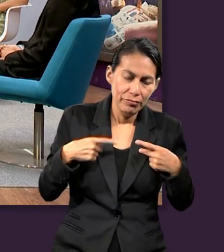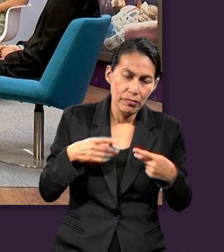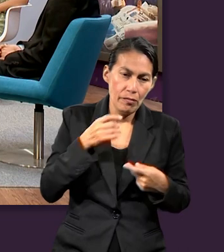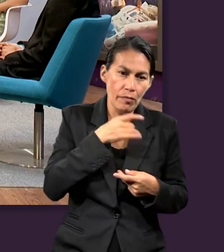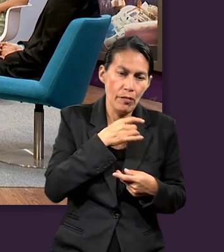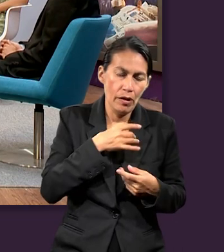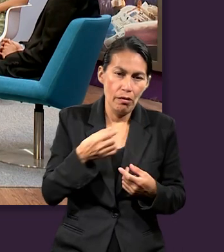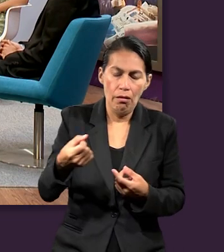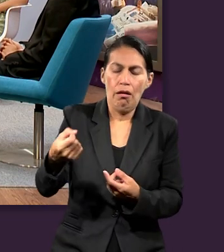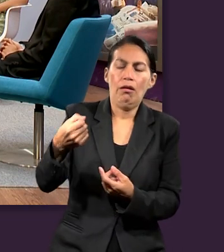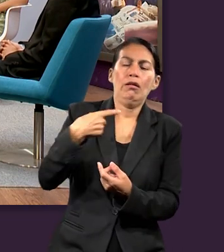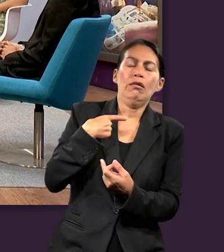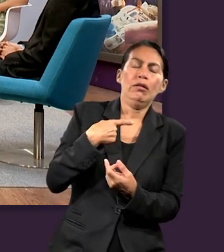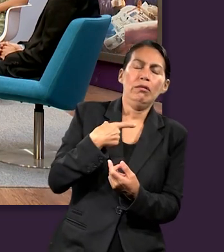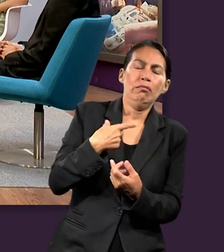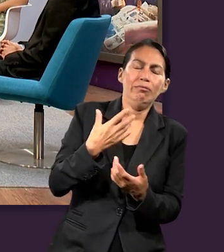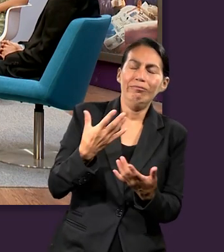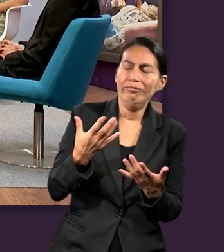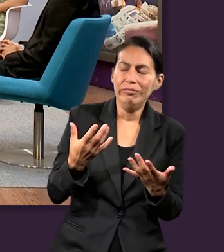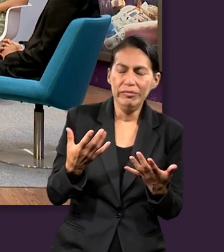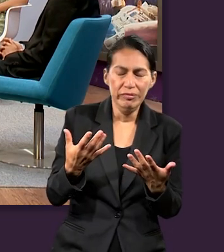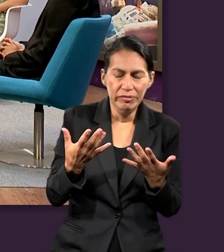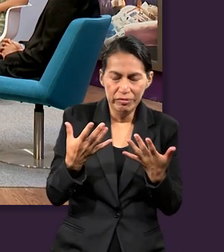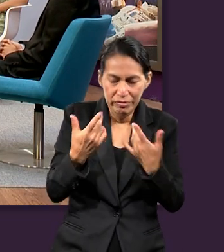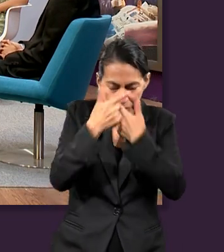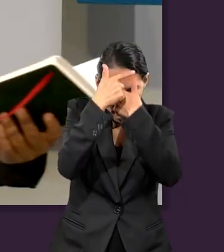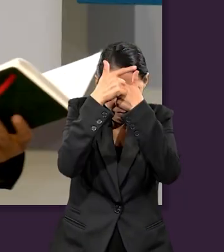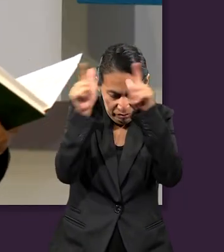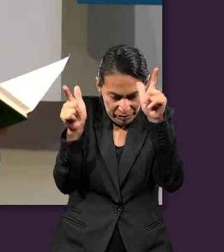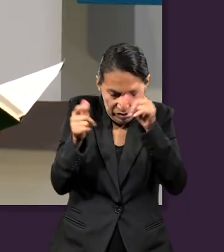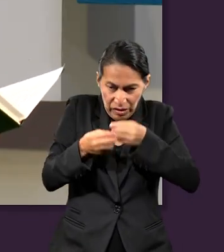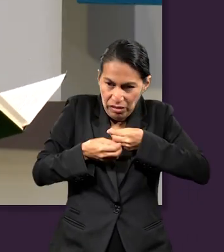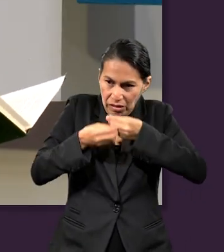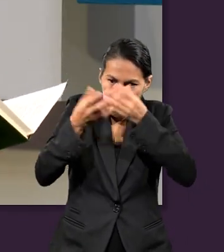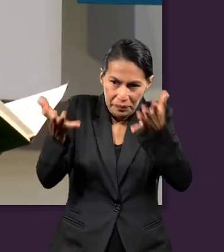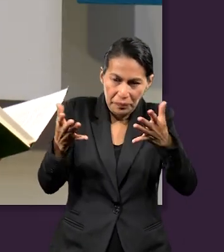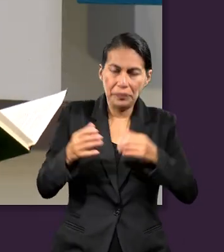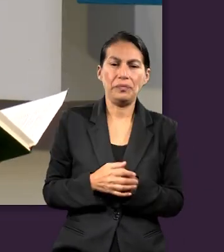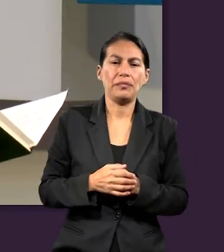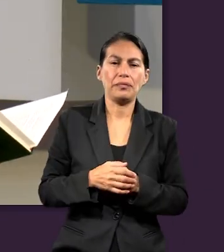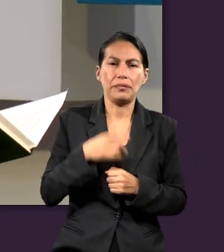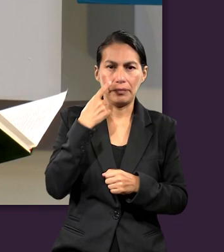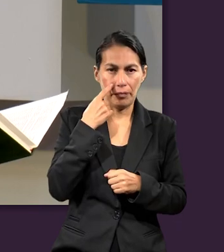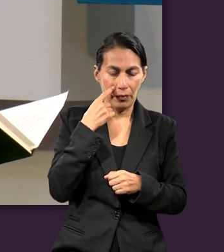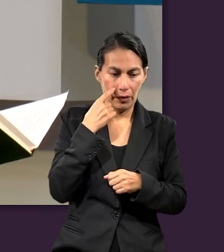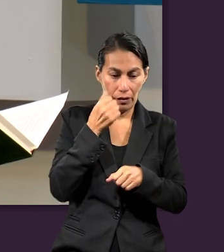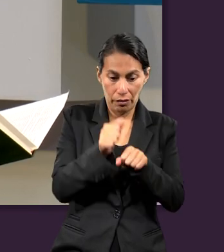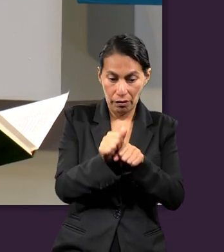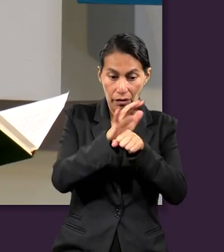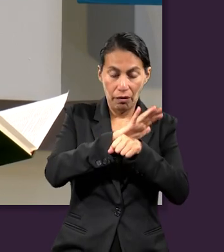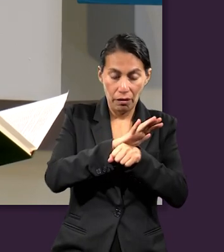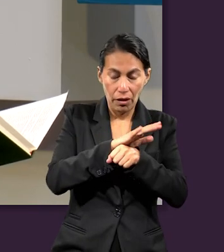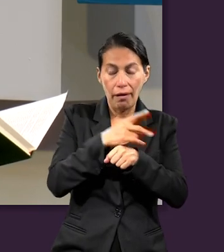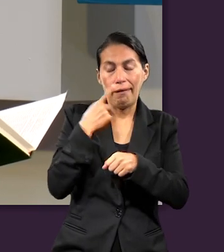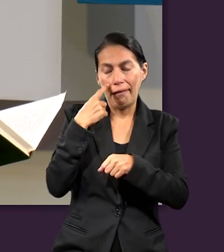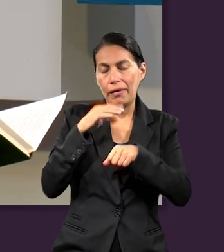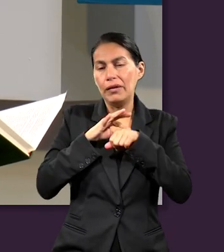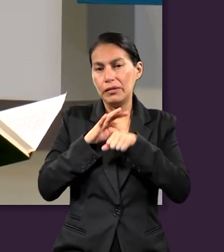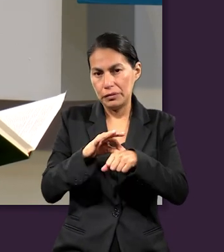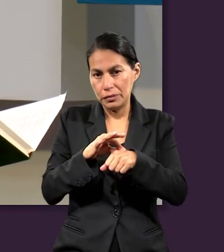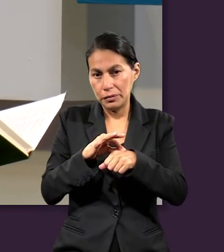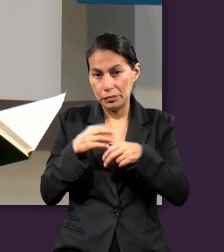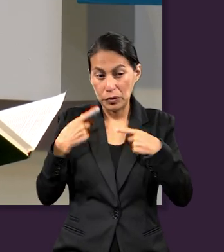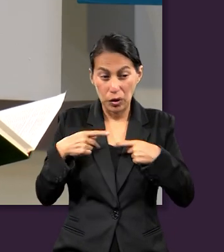y el miedo se extiende la gente está dispuesta a hacer lo que sea en la pandemia lo vimos en